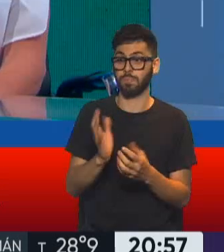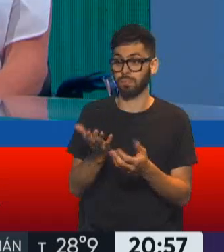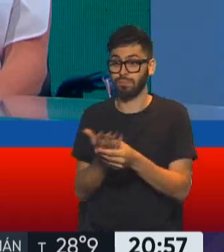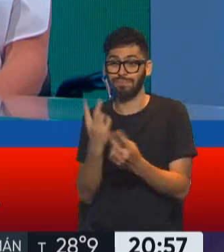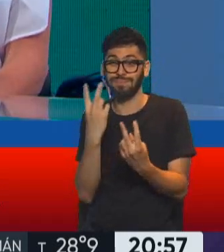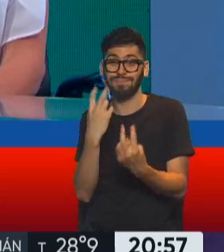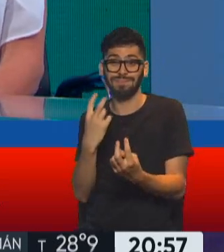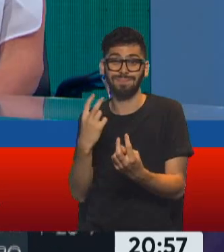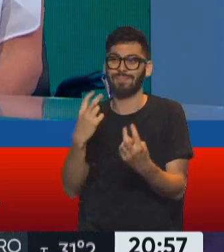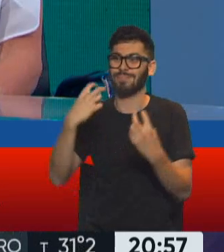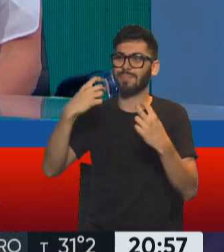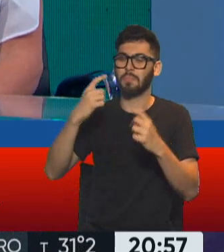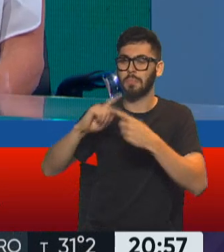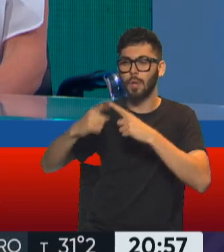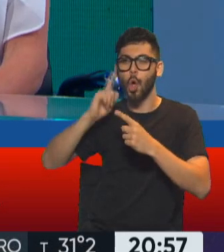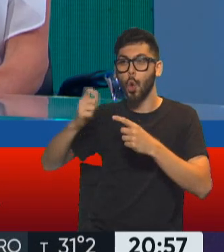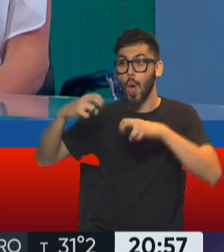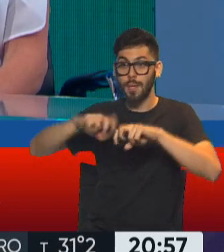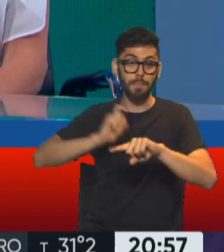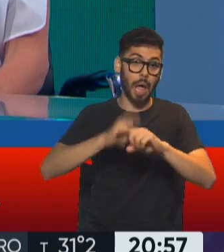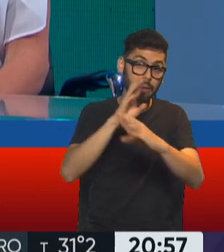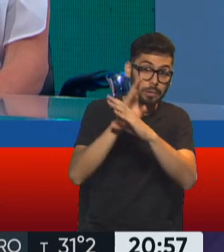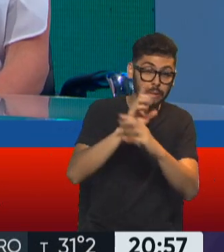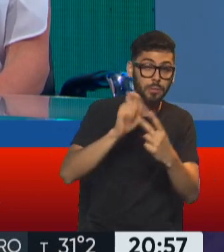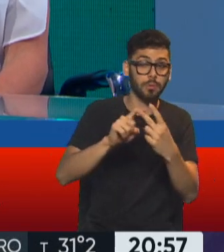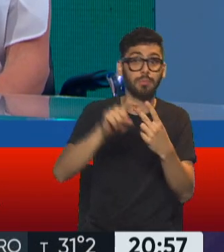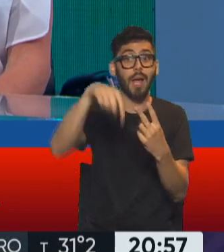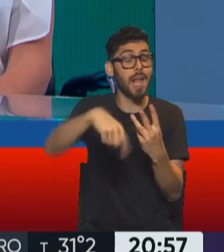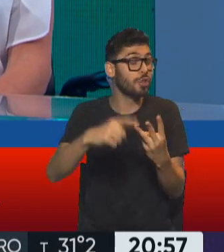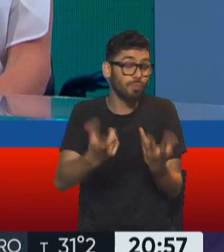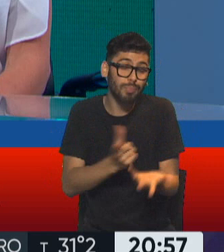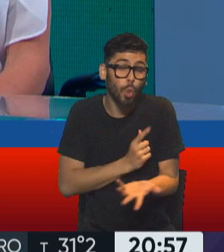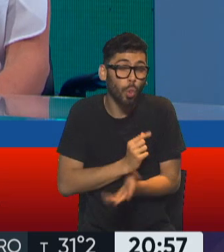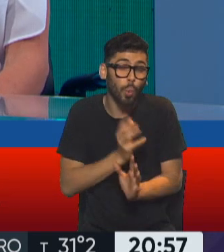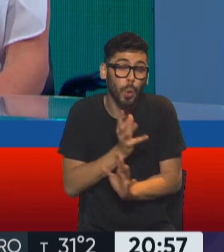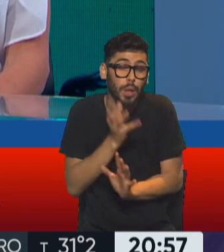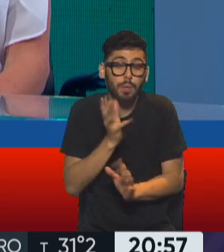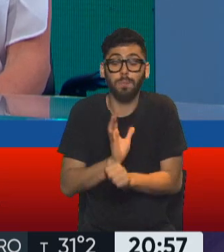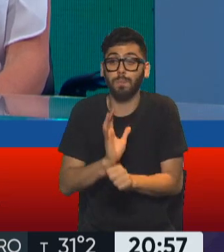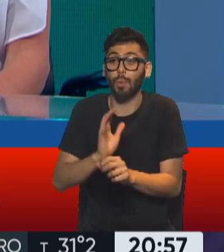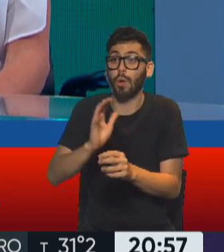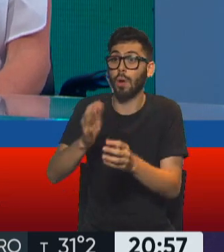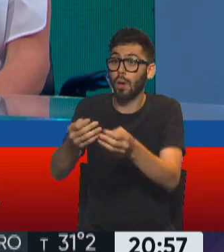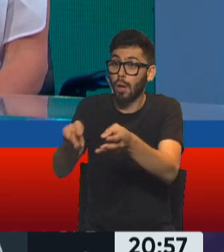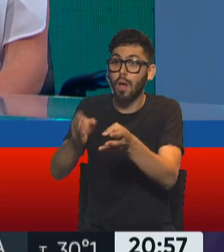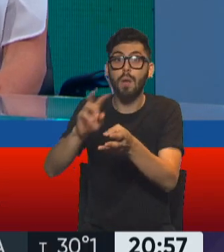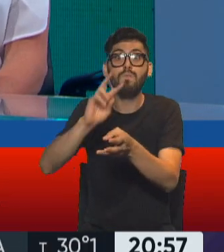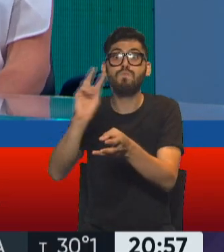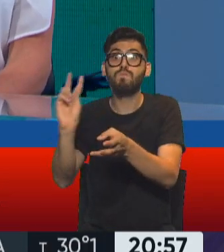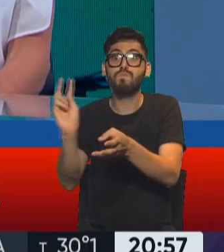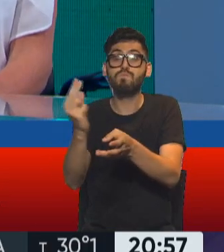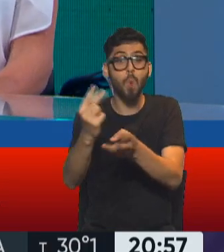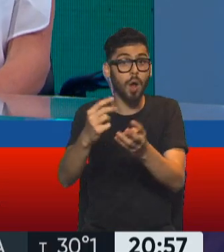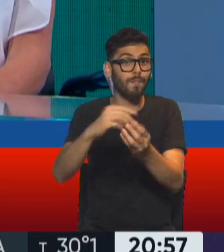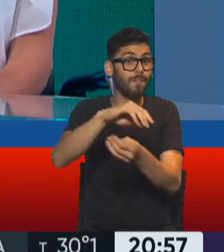fue mesa judicial y la causa de las escuchas. Y esto que es tan doloroso, ¿no? Llegar a meterse con los familiares de la víctima del ARA San Juan,